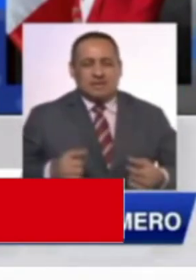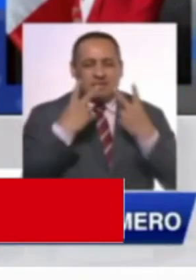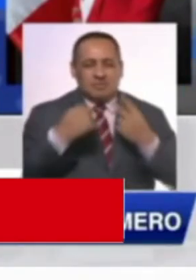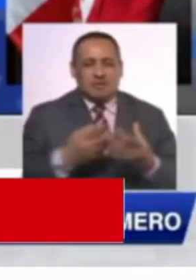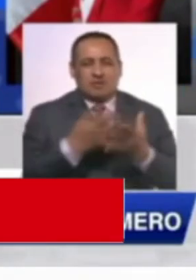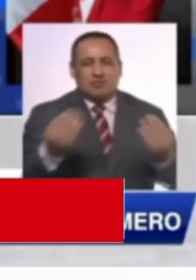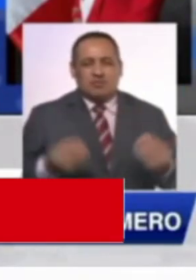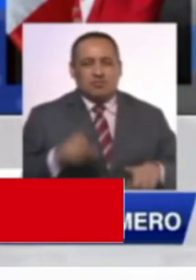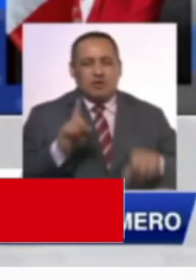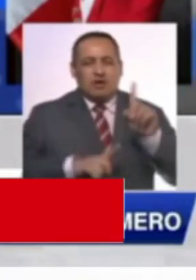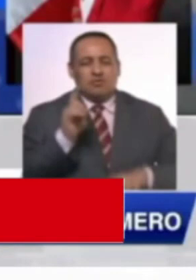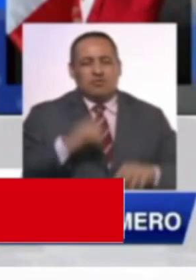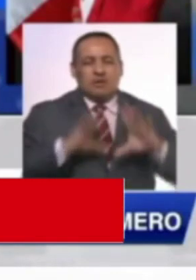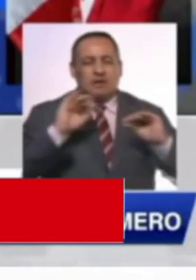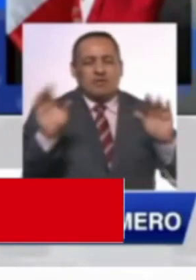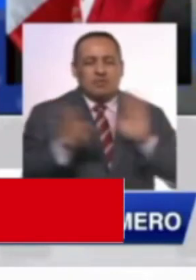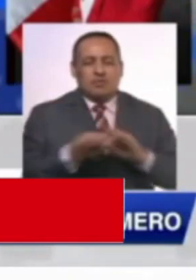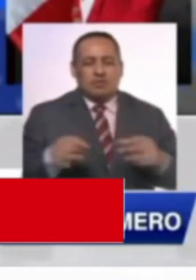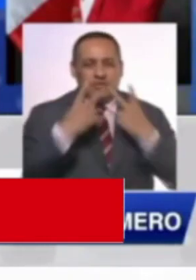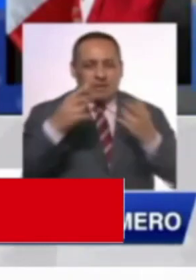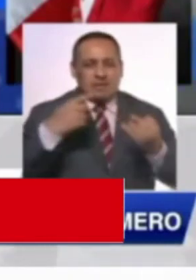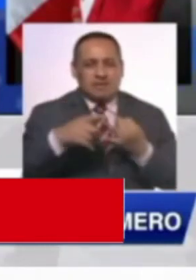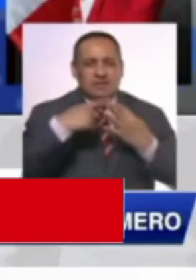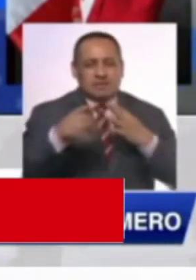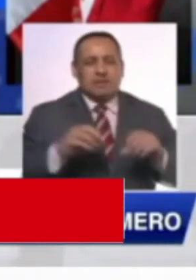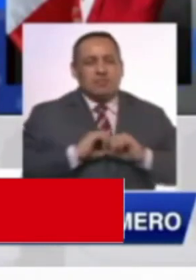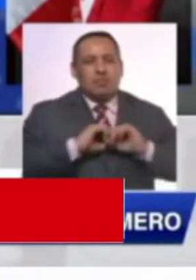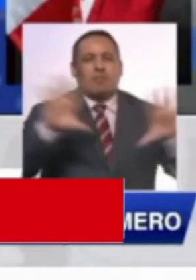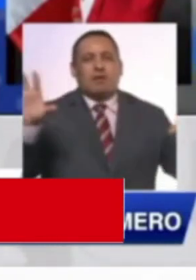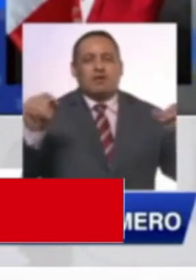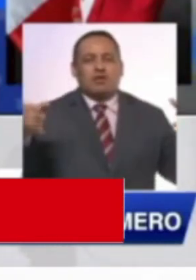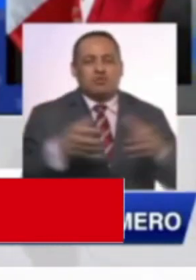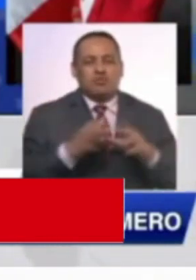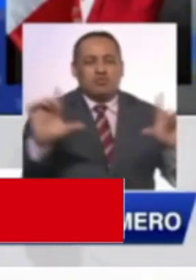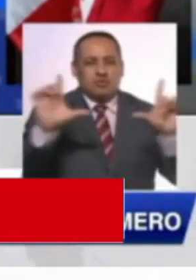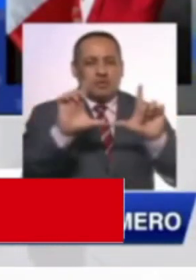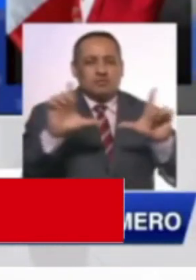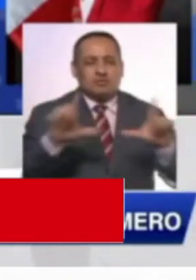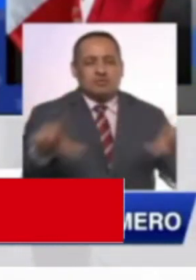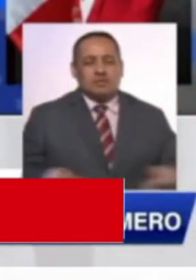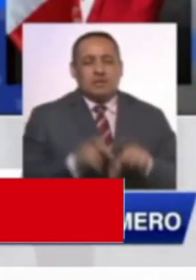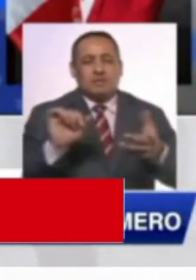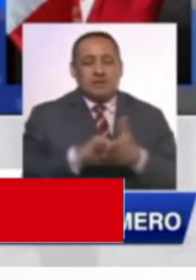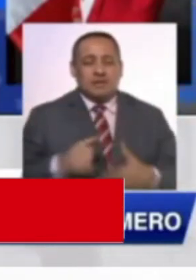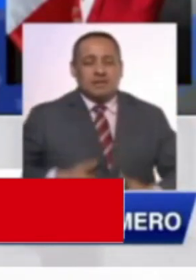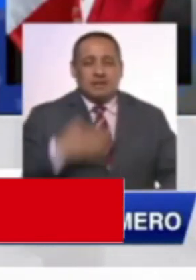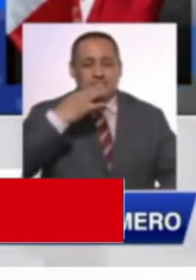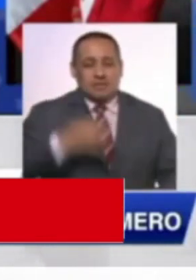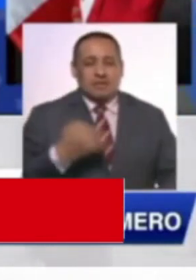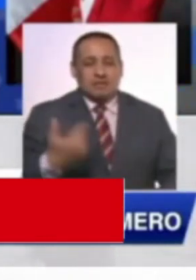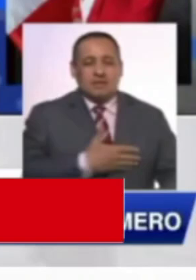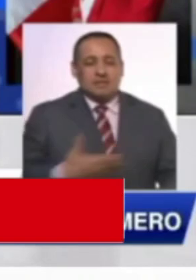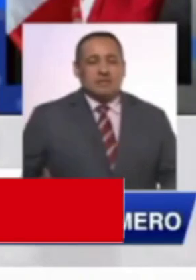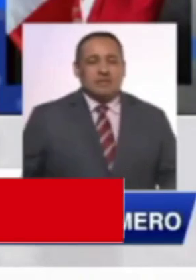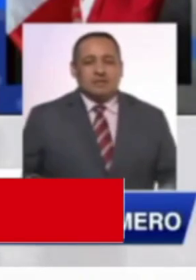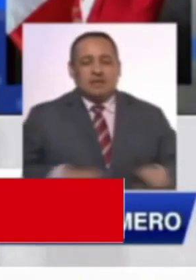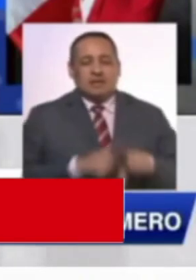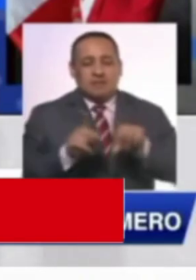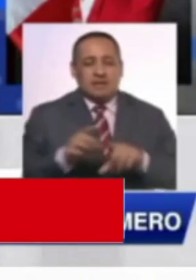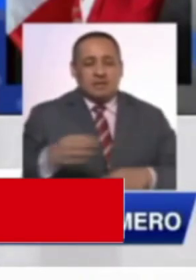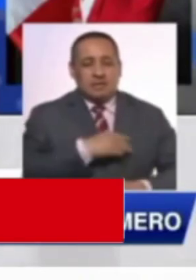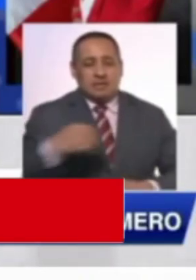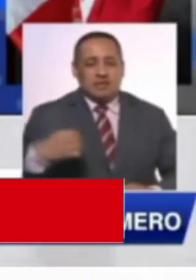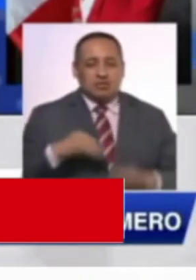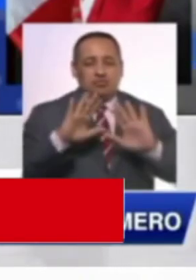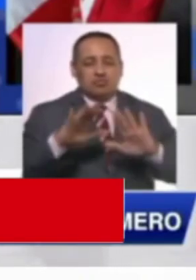todos hemos visto en las imágenes propaladas por los canales de televisión lógicamente presidente el ministro